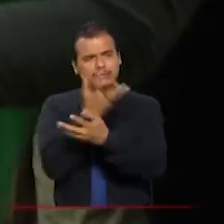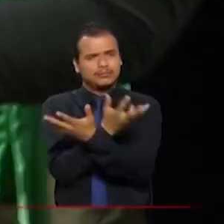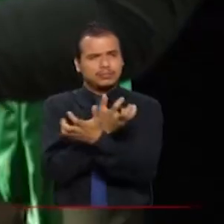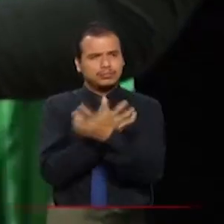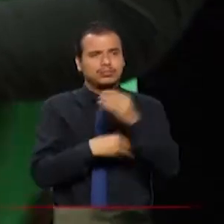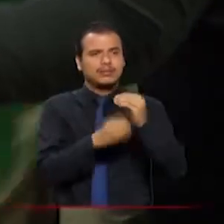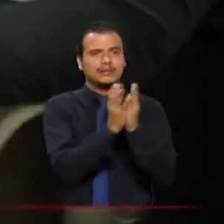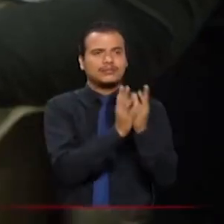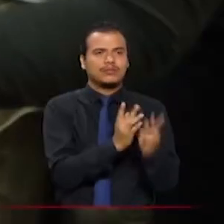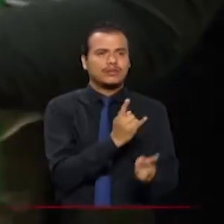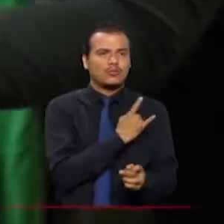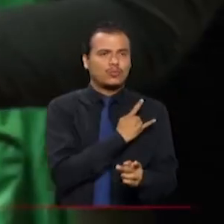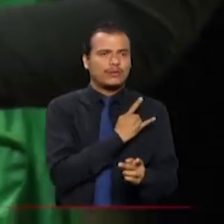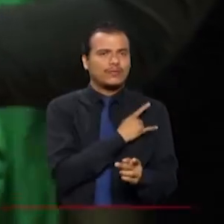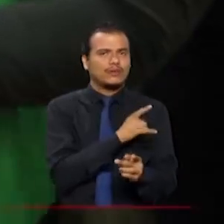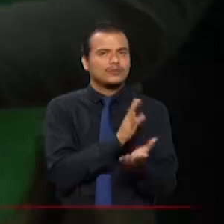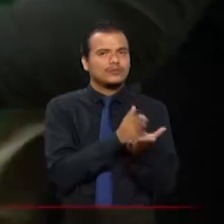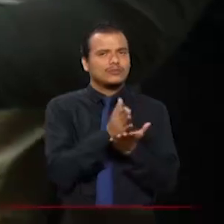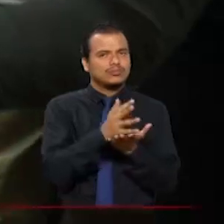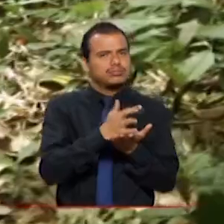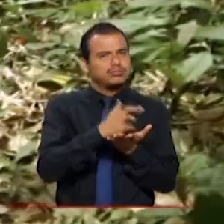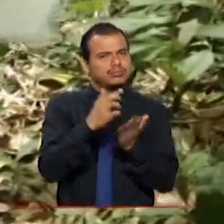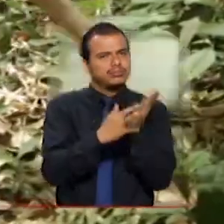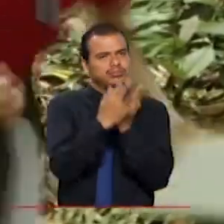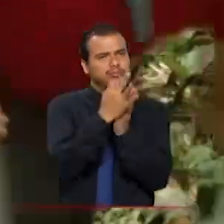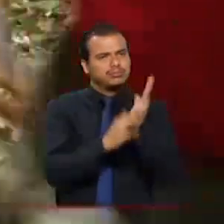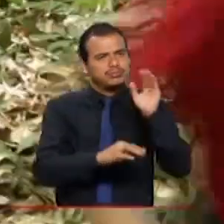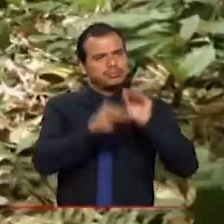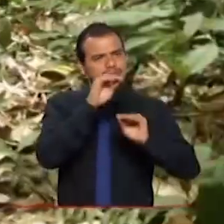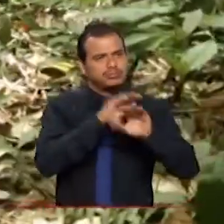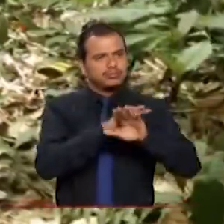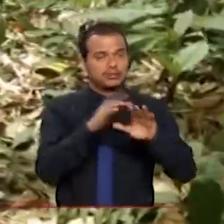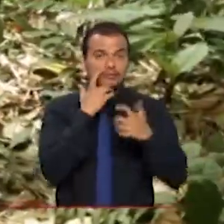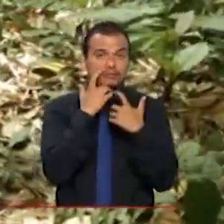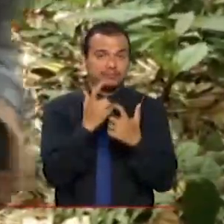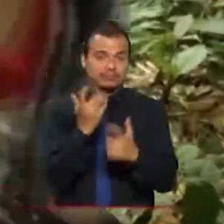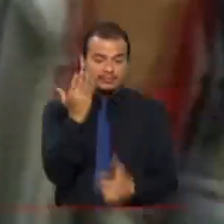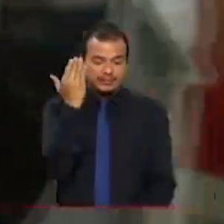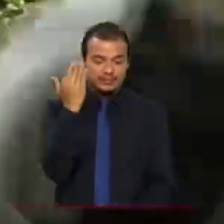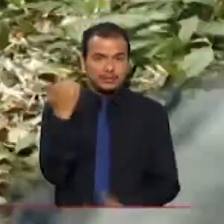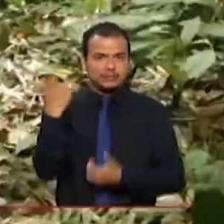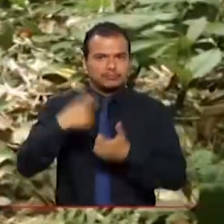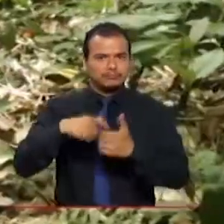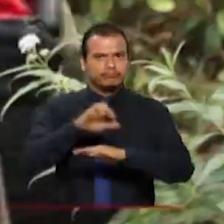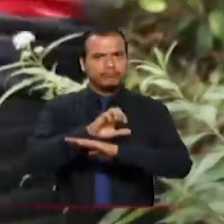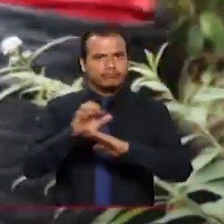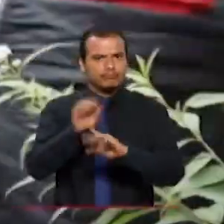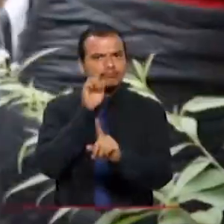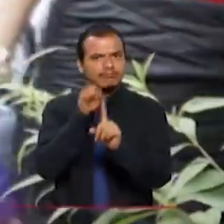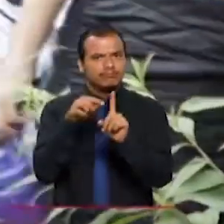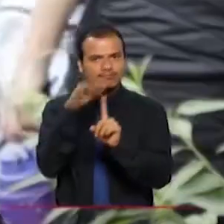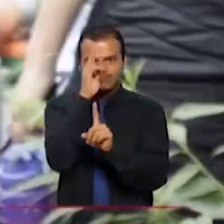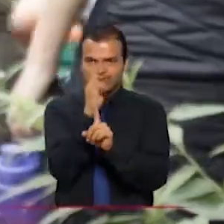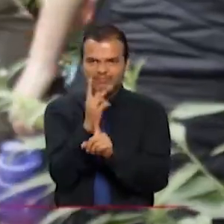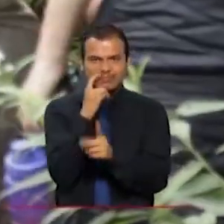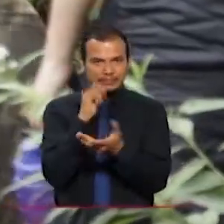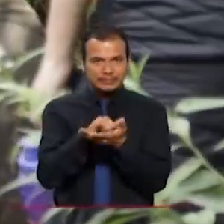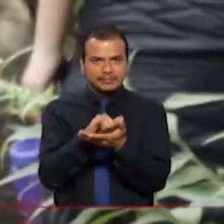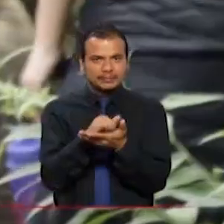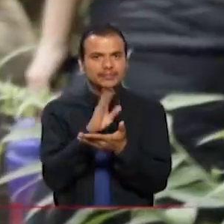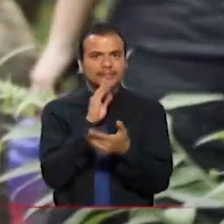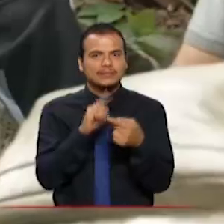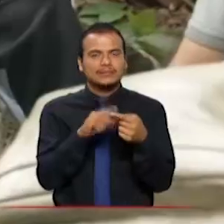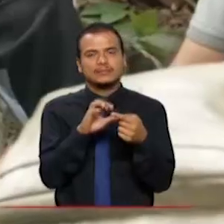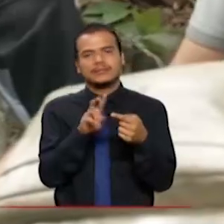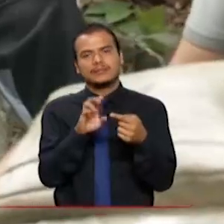de grado y tienen mucho conocimiento. Participaron entidades afines con la protección de la biodiversidad como la